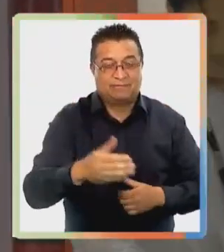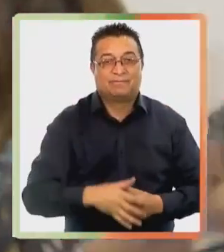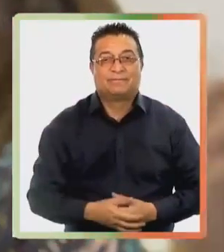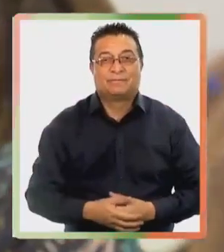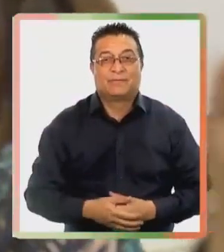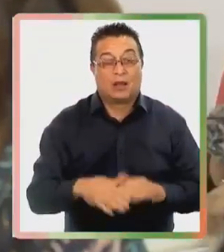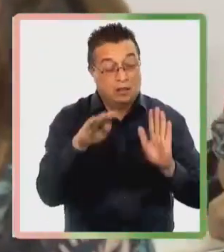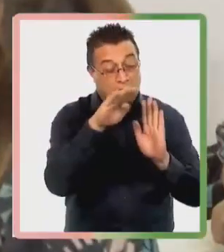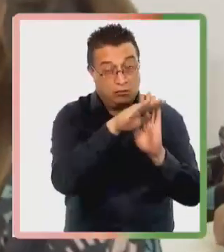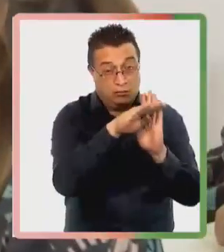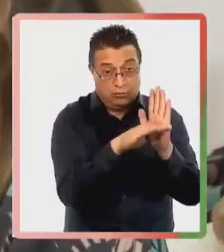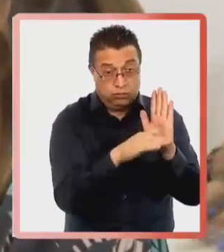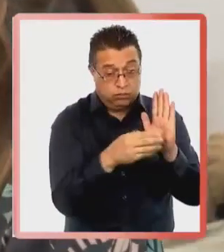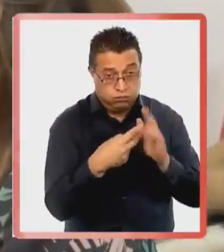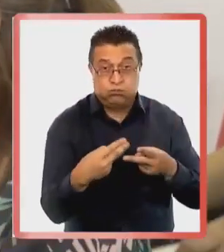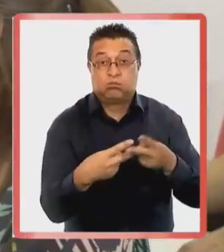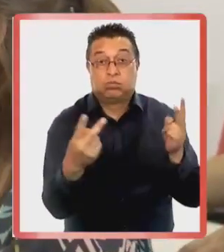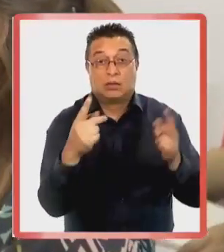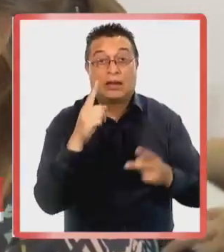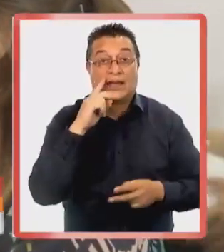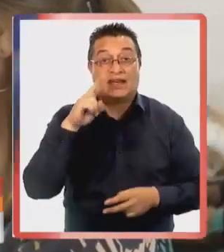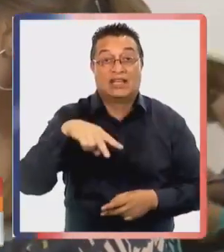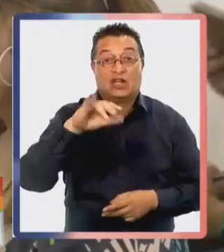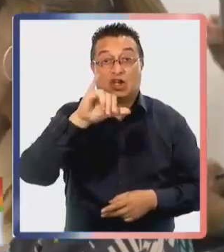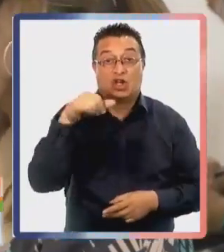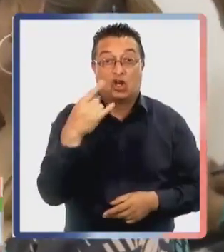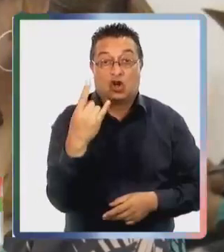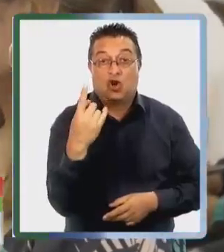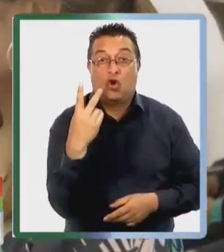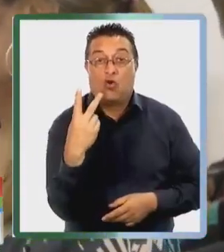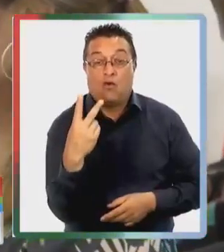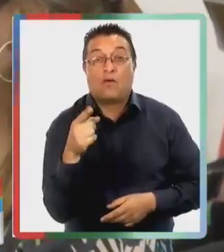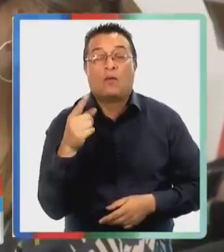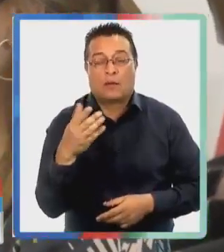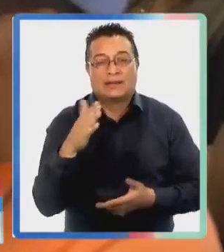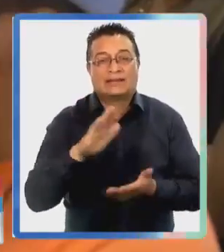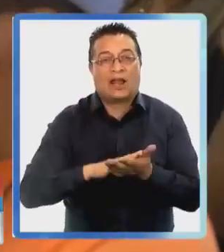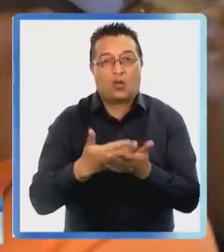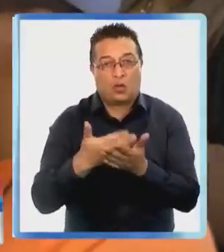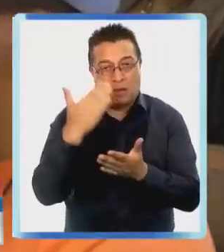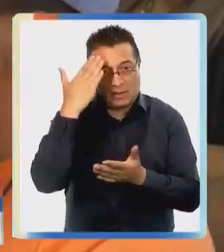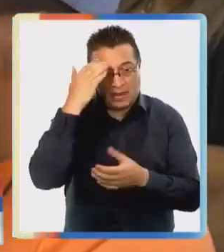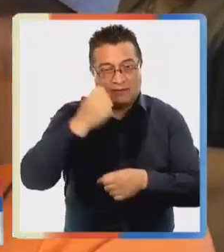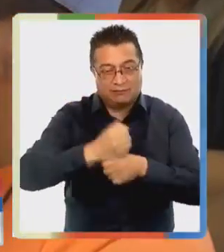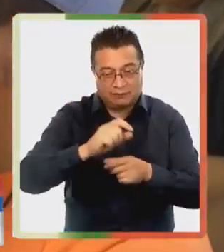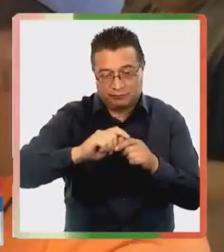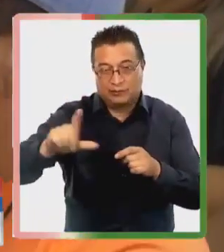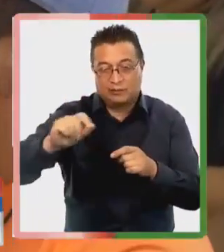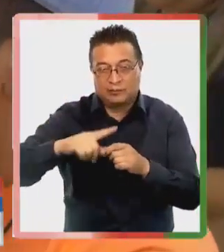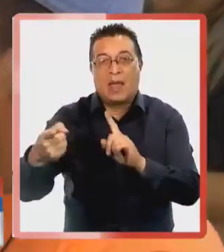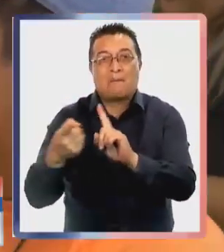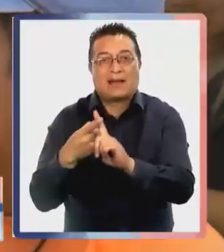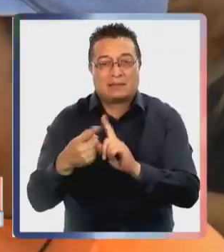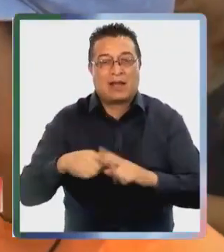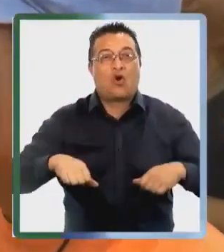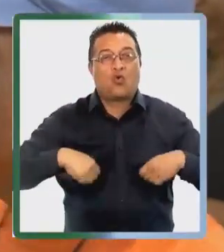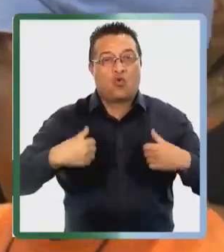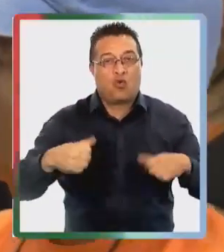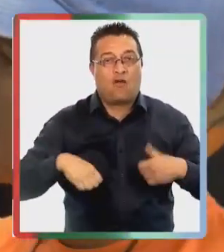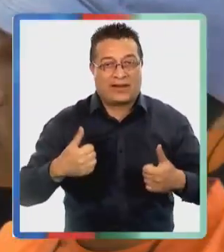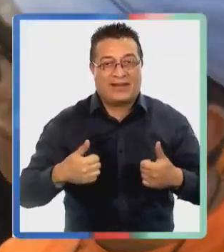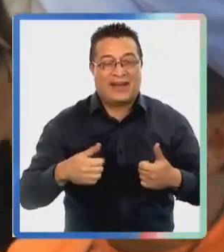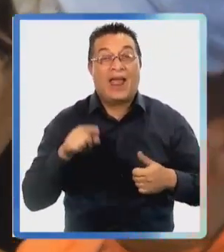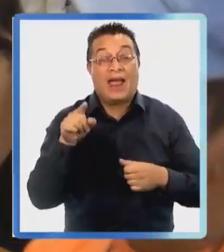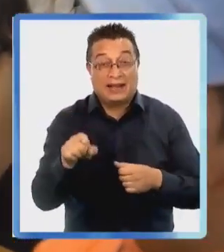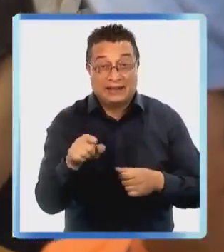programática 2023 de INJUV está enfocada en salud mental, emprendimiento y participación juvenil. En relación a lo anterior, en el